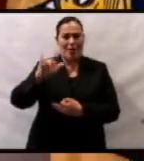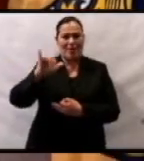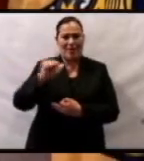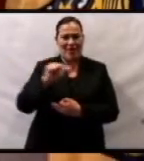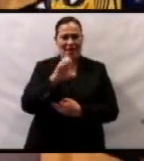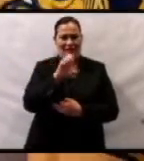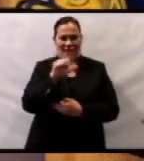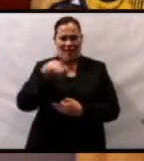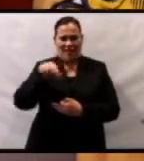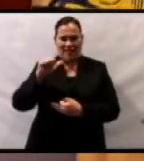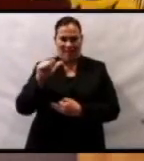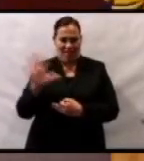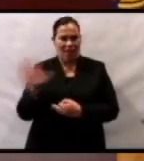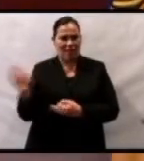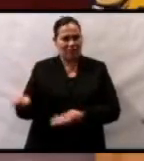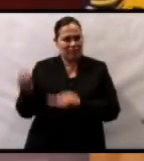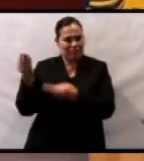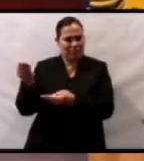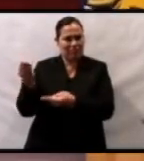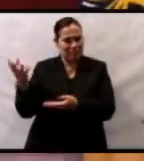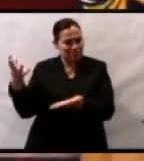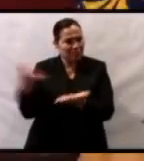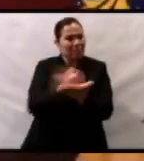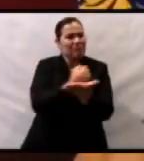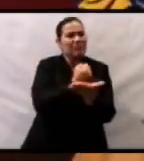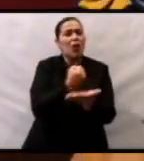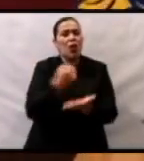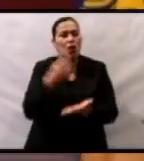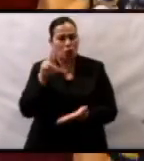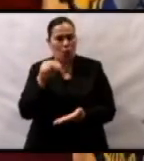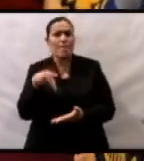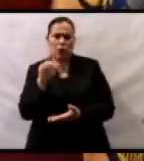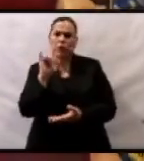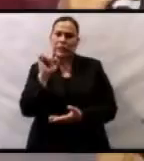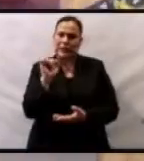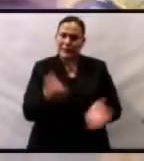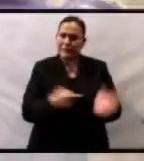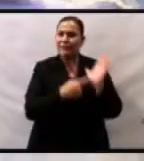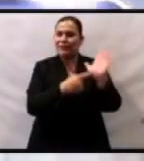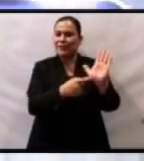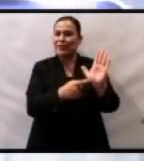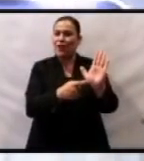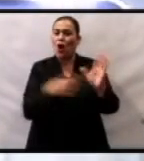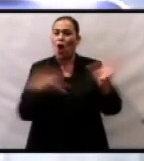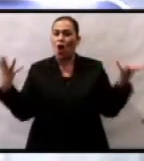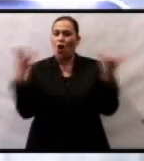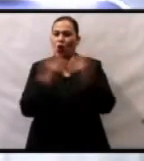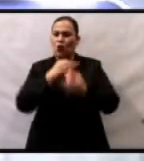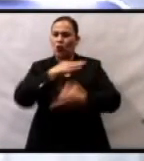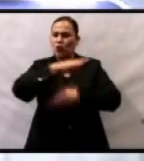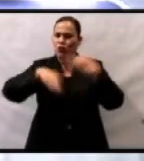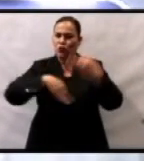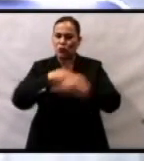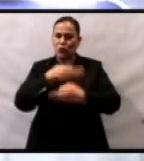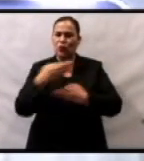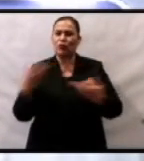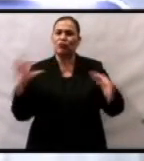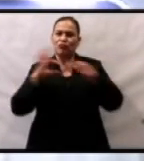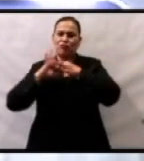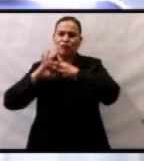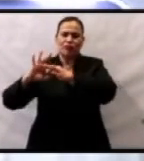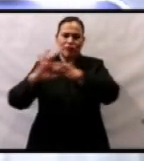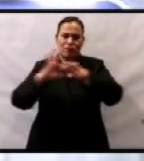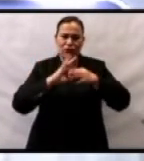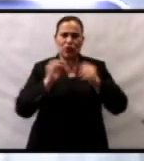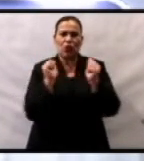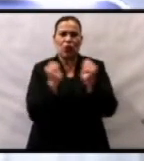describió. Quisiera destacar los que hemos logrado en conjunto y gracias al apoyo y la colaboración que tuvimos con ustedes y